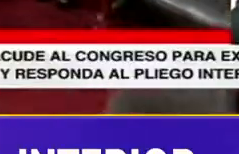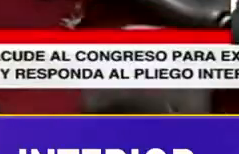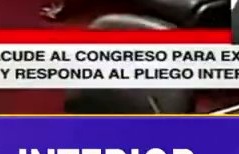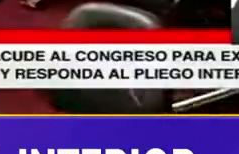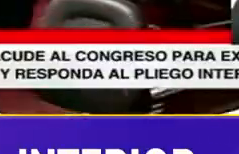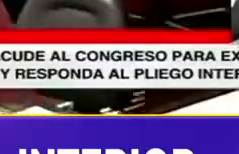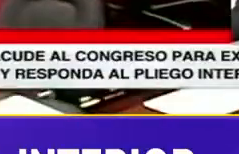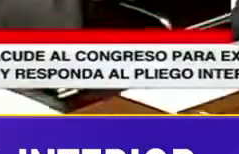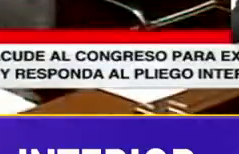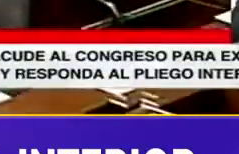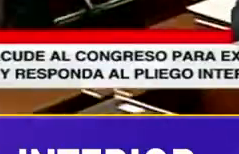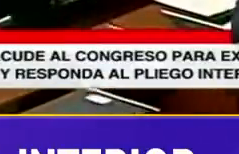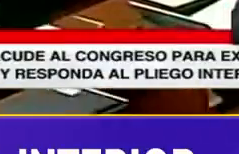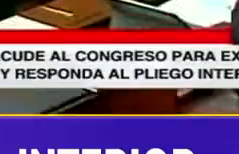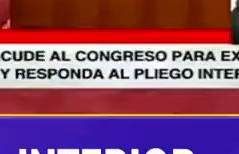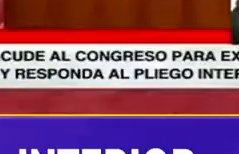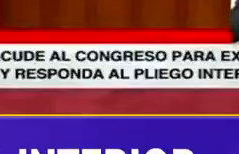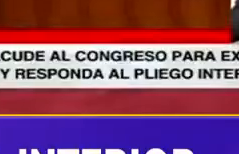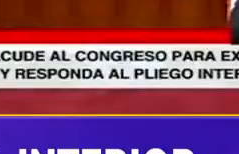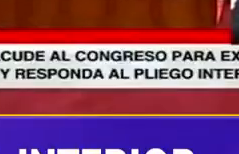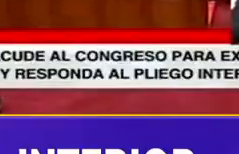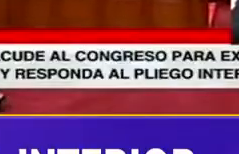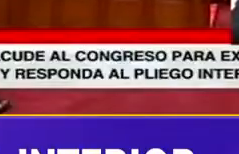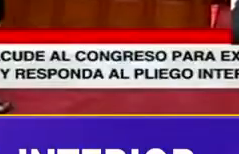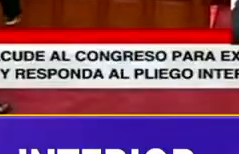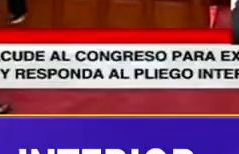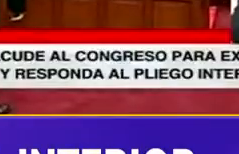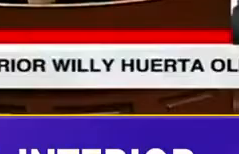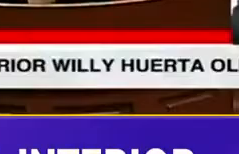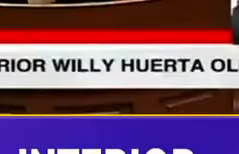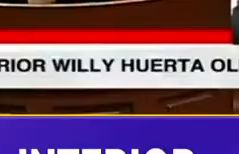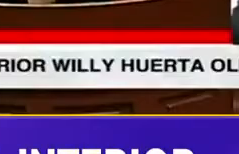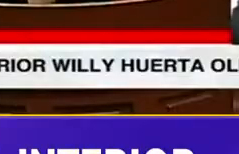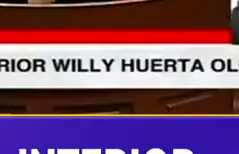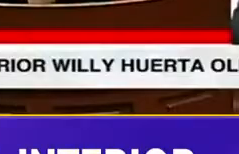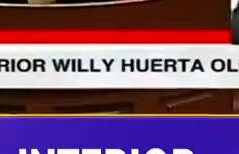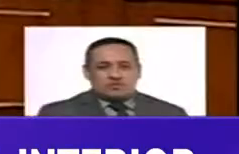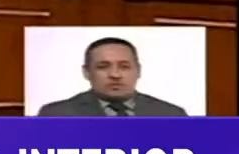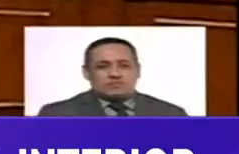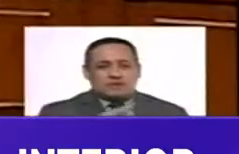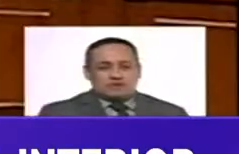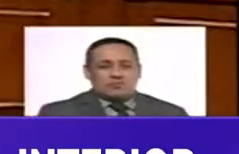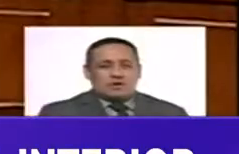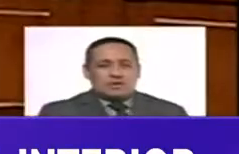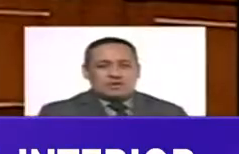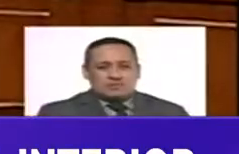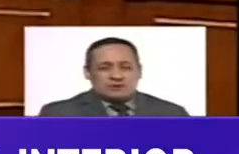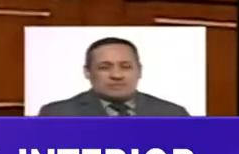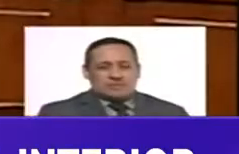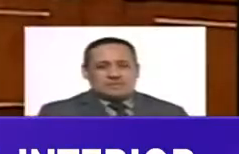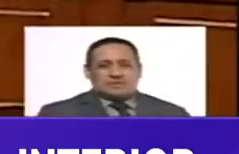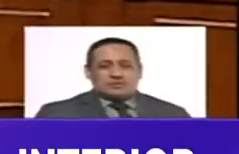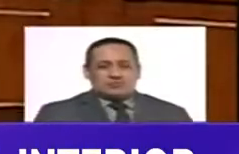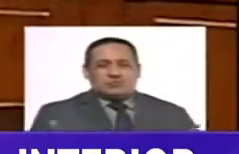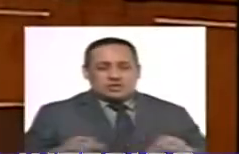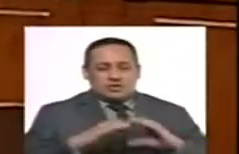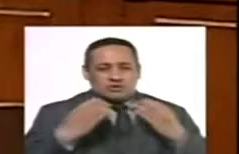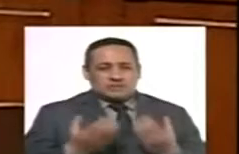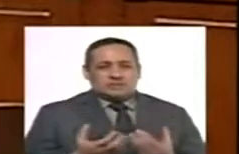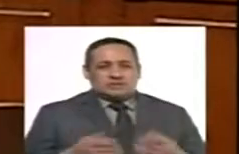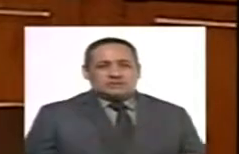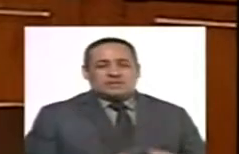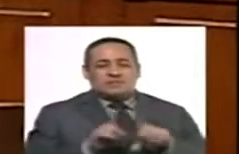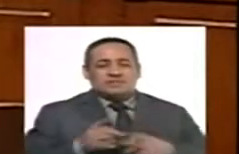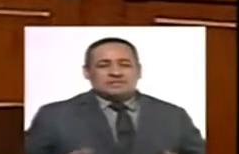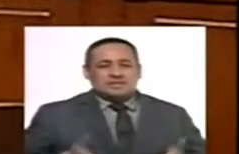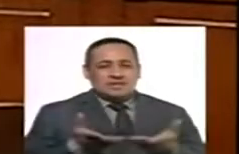algo de lo que manifestó en esta interpelación, Mónica. ¿Cómo no? Al equipo especial, como vuelvo a reiterar, señora presidenta, señores congresistas, se